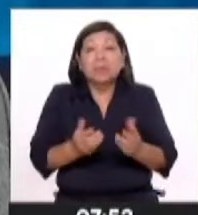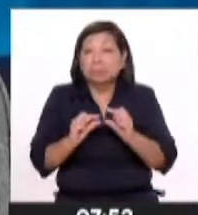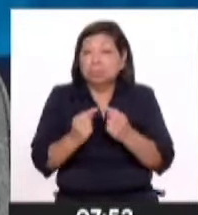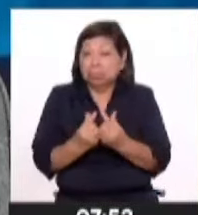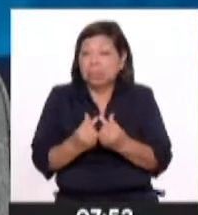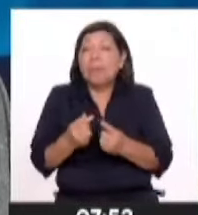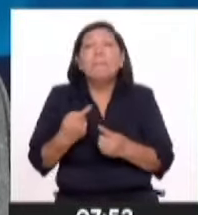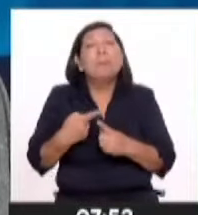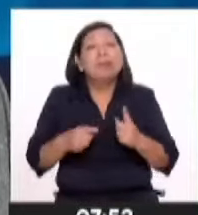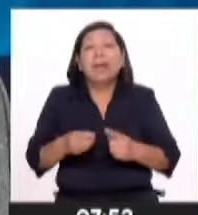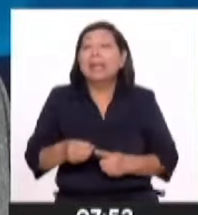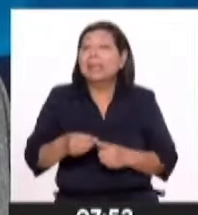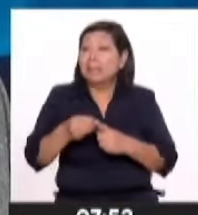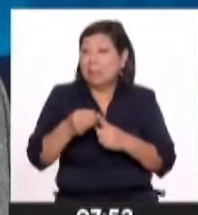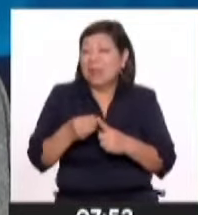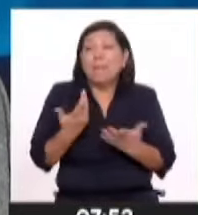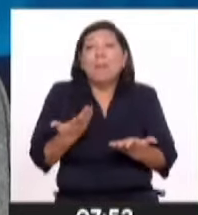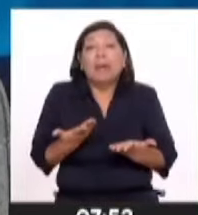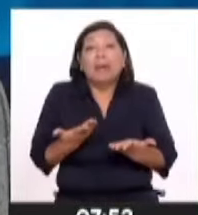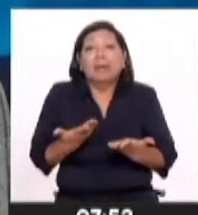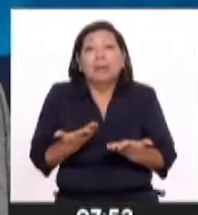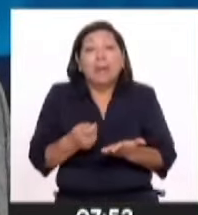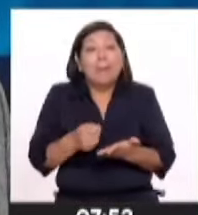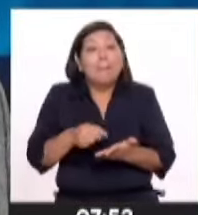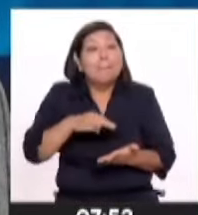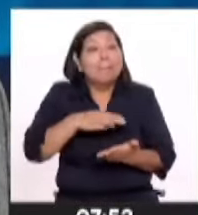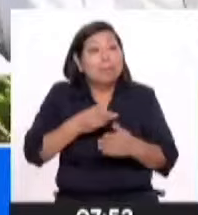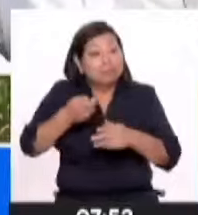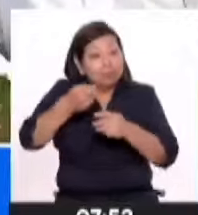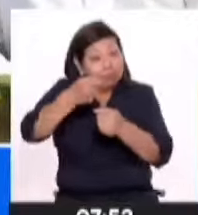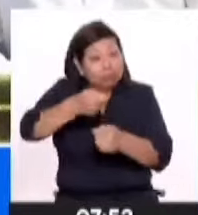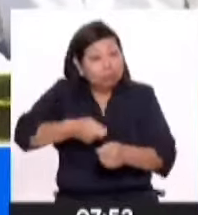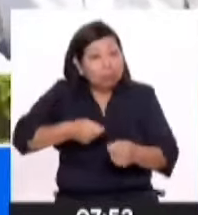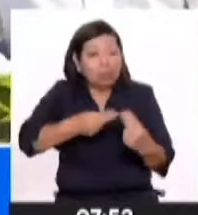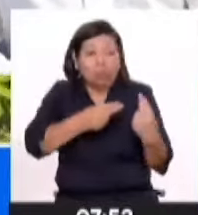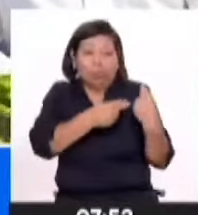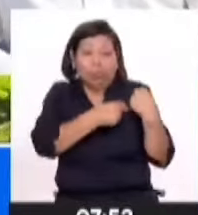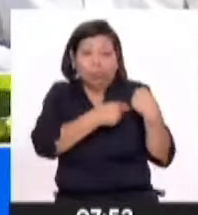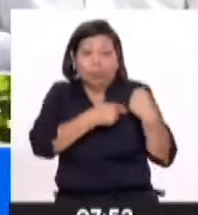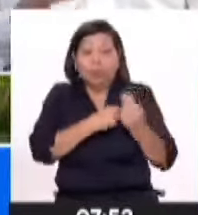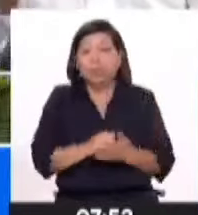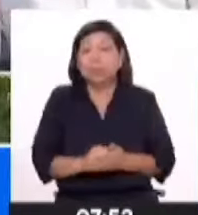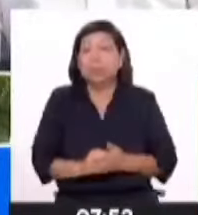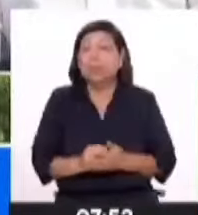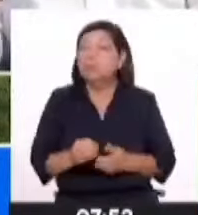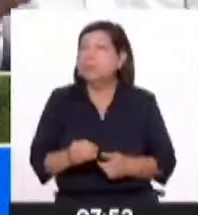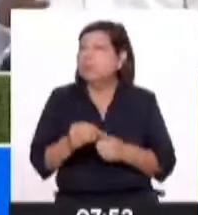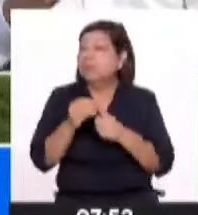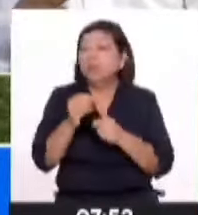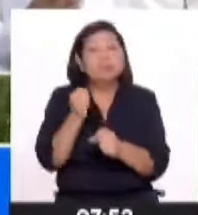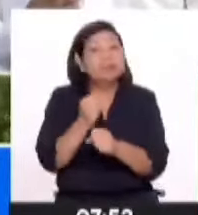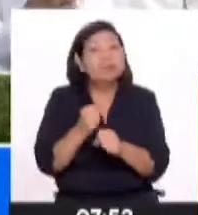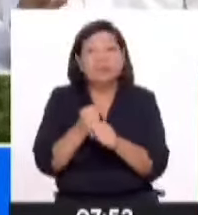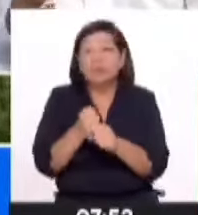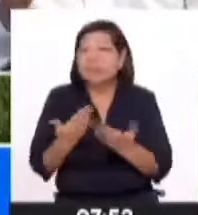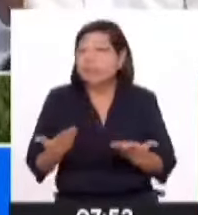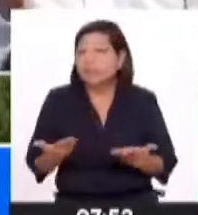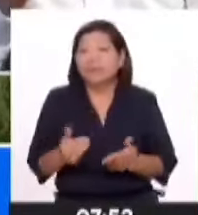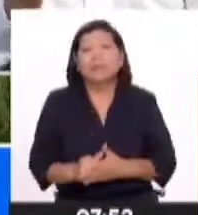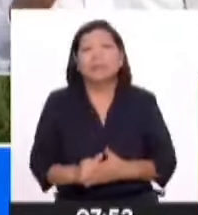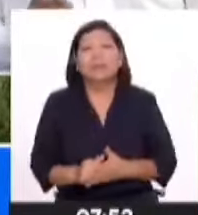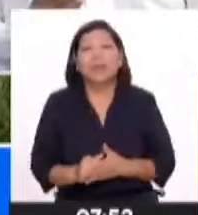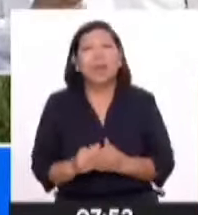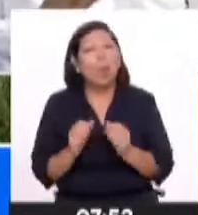técnico especializado que está adscrito al Ministerio de Desarrollo Agrario y Riego, y entre sus principales funciones tiene la de